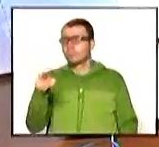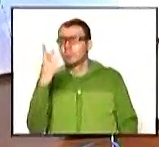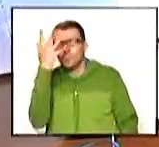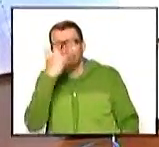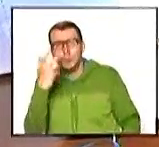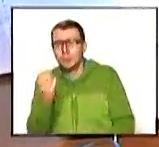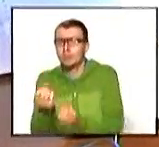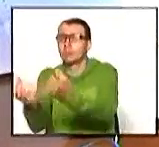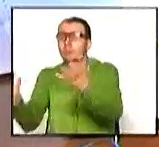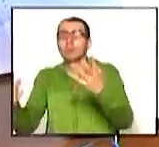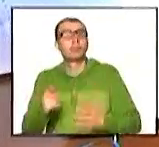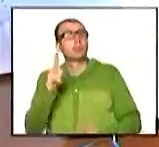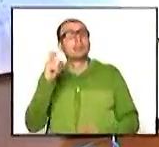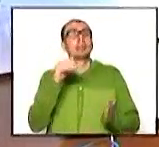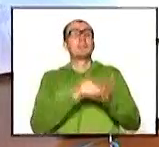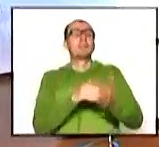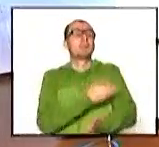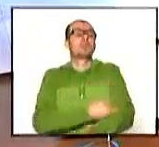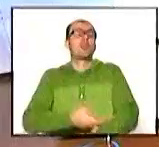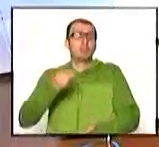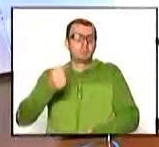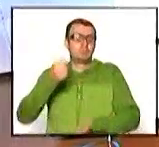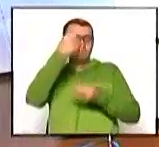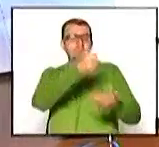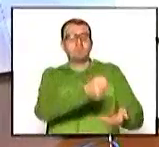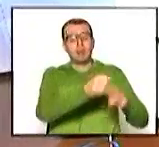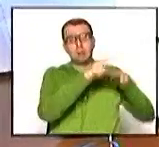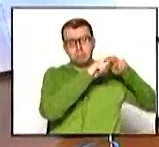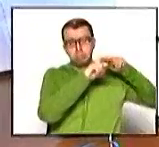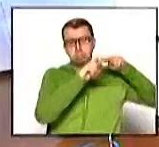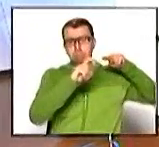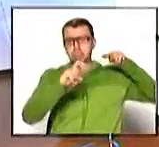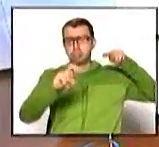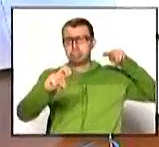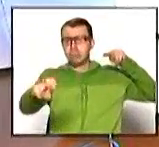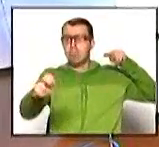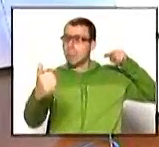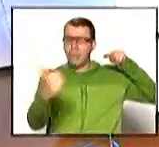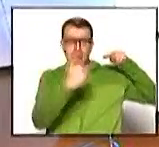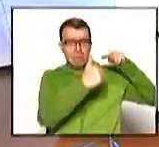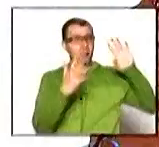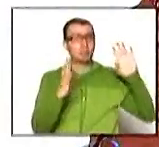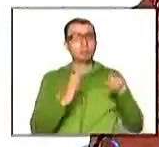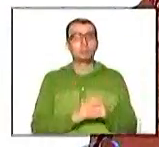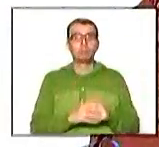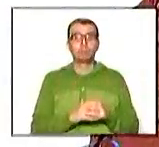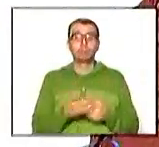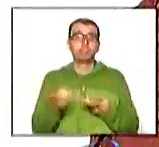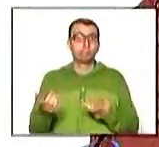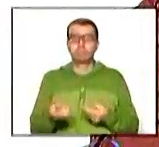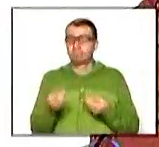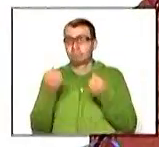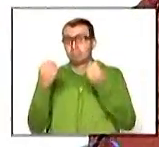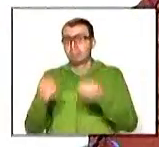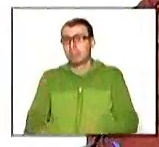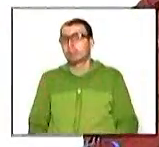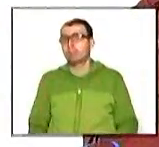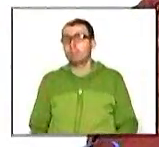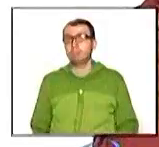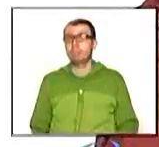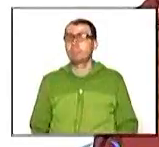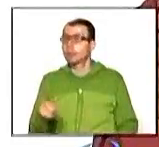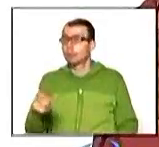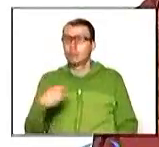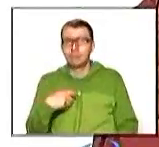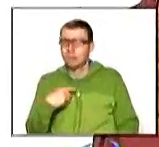en Manizales, alta, donde se aprecia toda la ciudad y hay sendero ecológico, hay